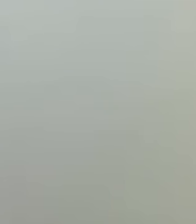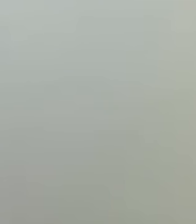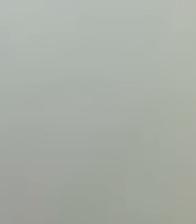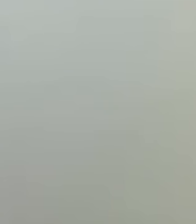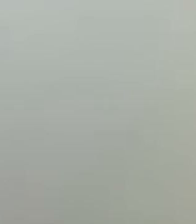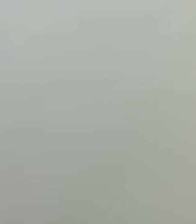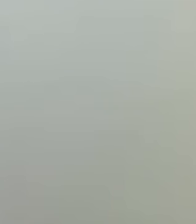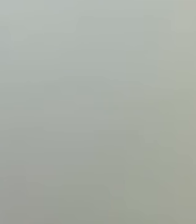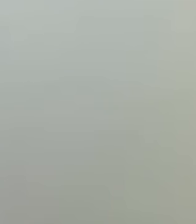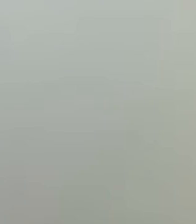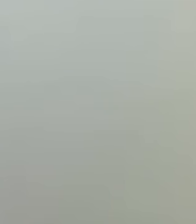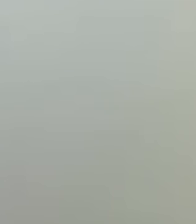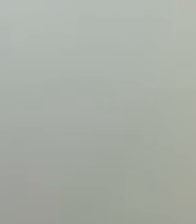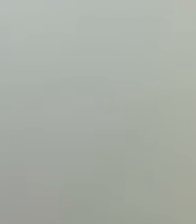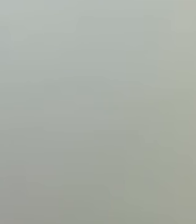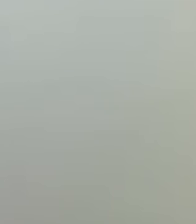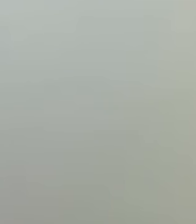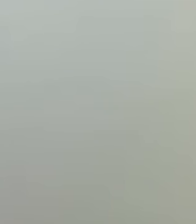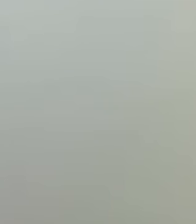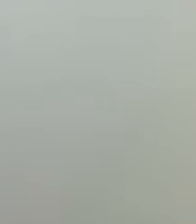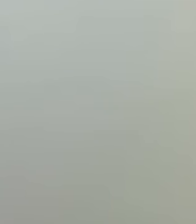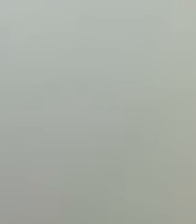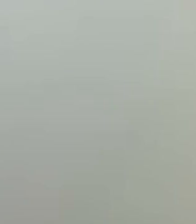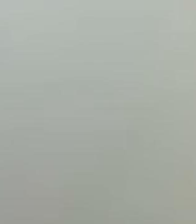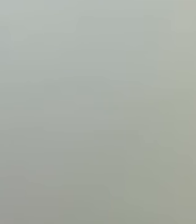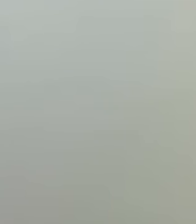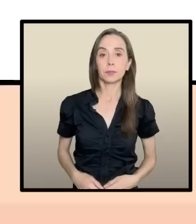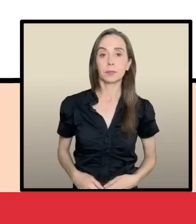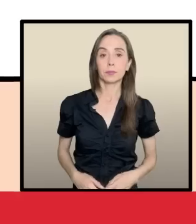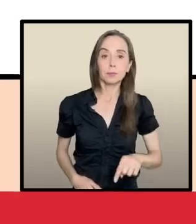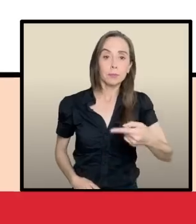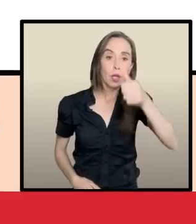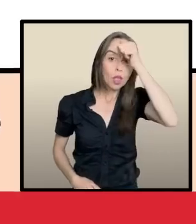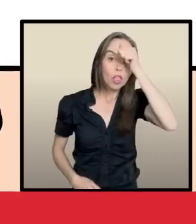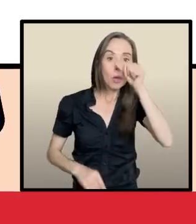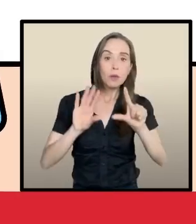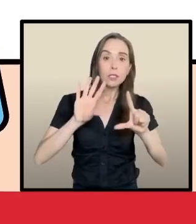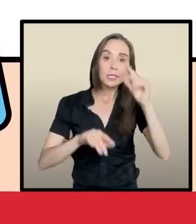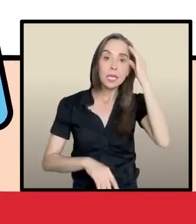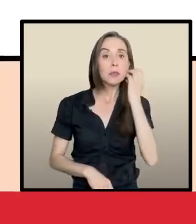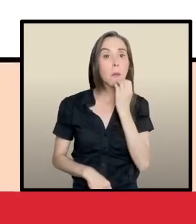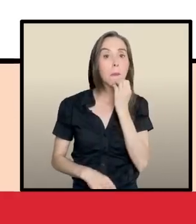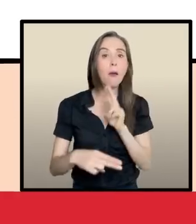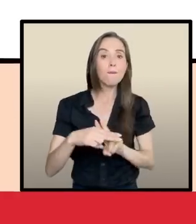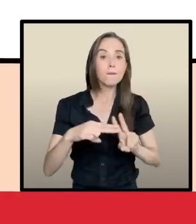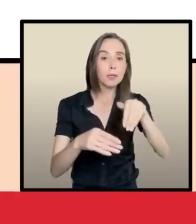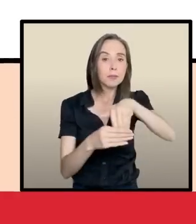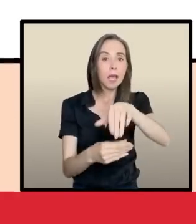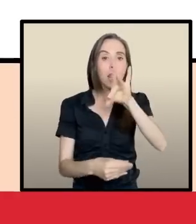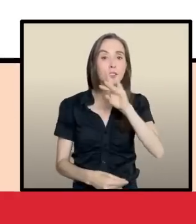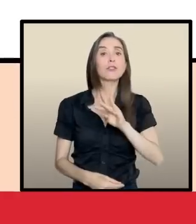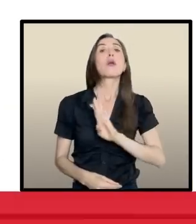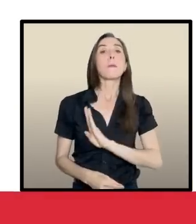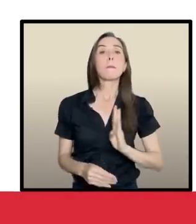necesariamente comulguen con todos los principios que ese partido defiende. En las elecciones para miembros del Consejo Constitucional del 7 de